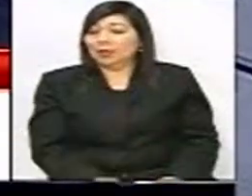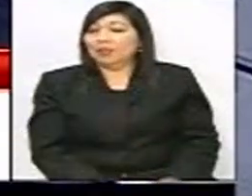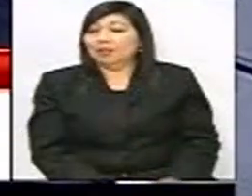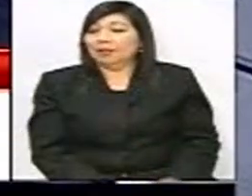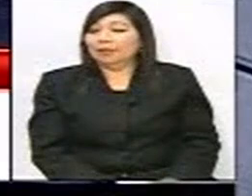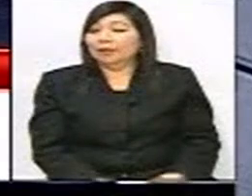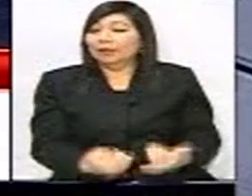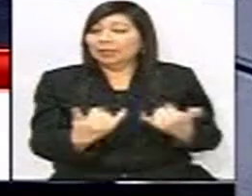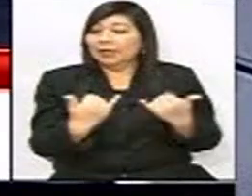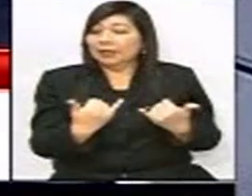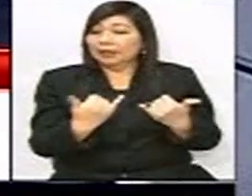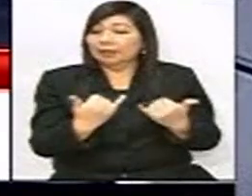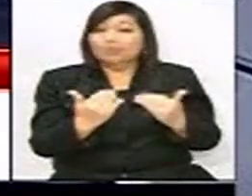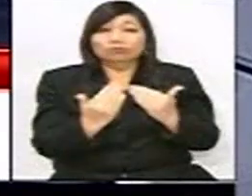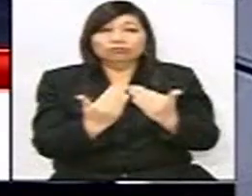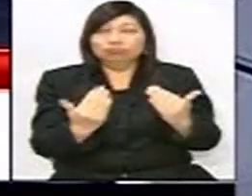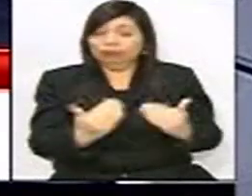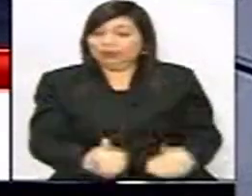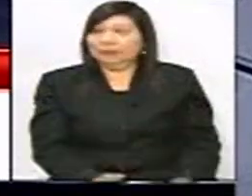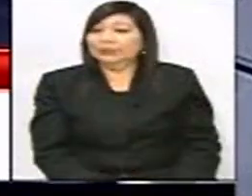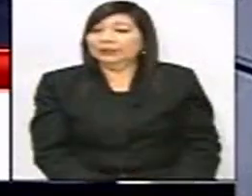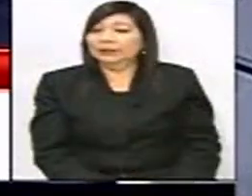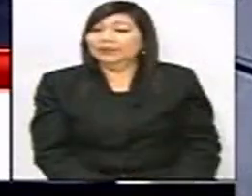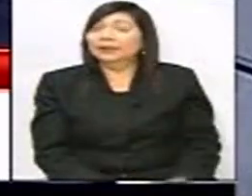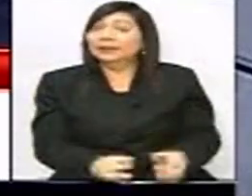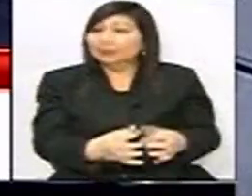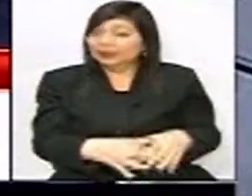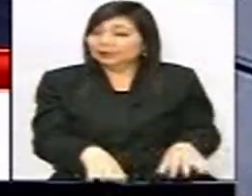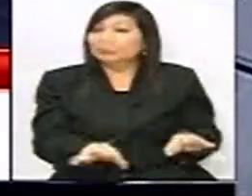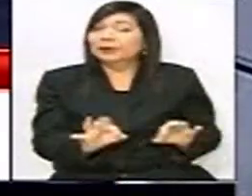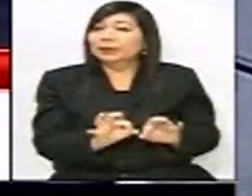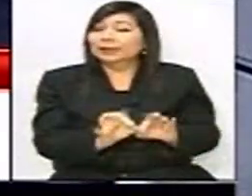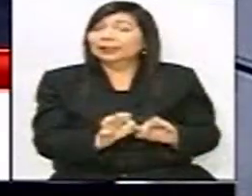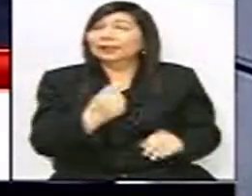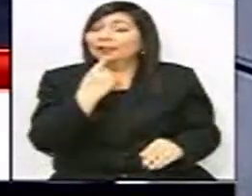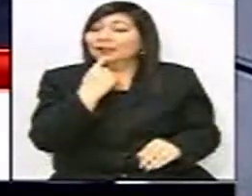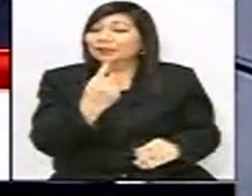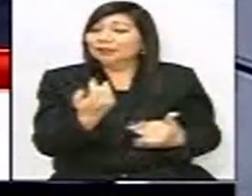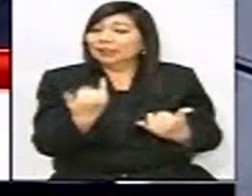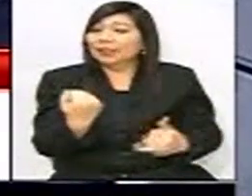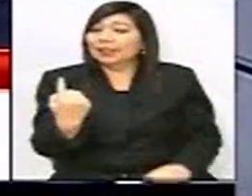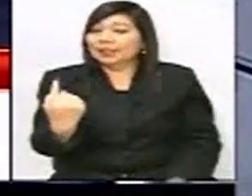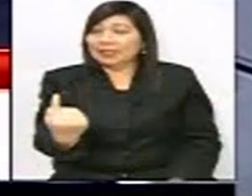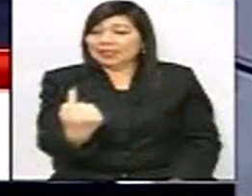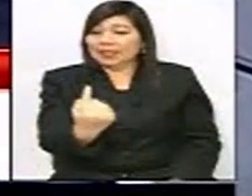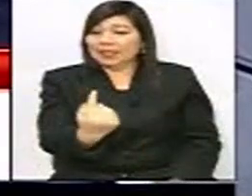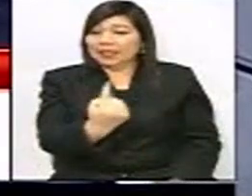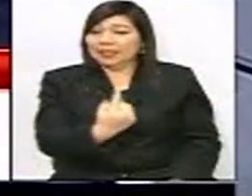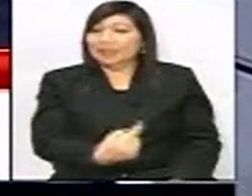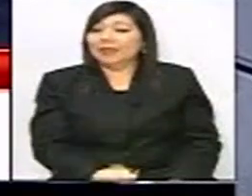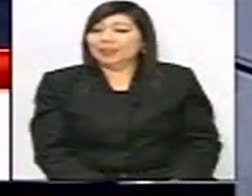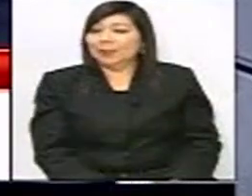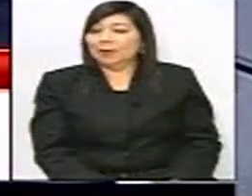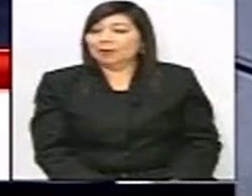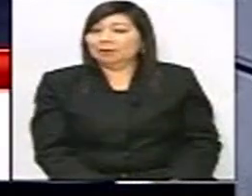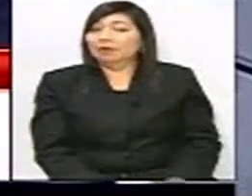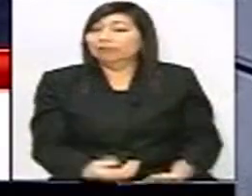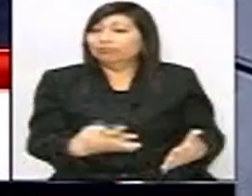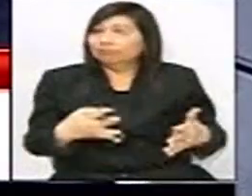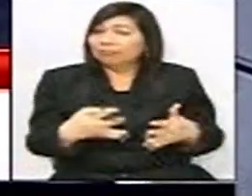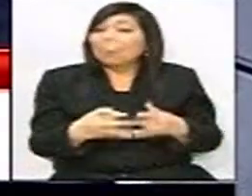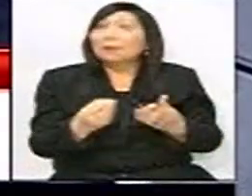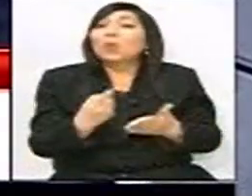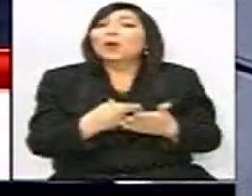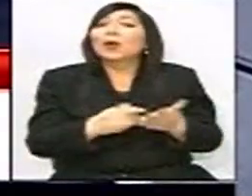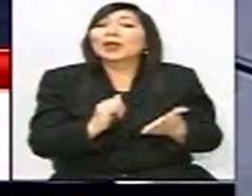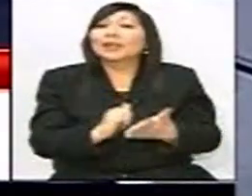cuatro en este momento arbitrajes. Es importante el contenido de cada uno de estos dos arbitrajes